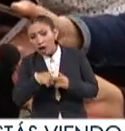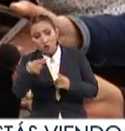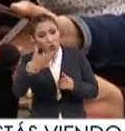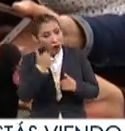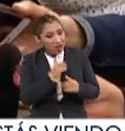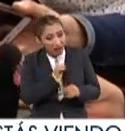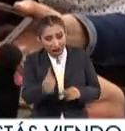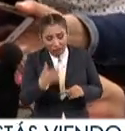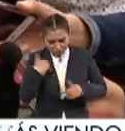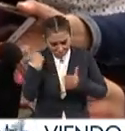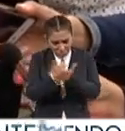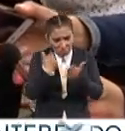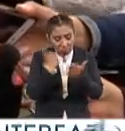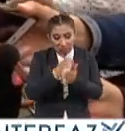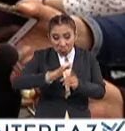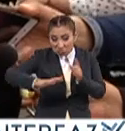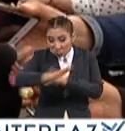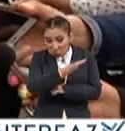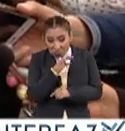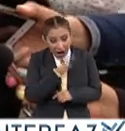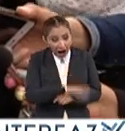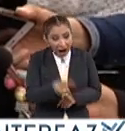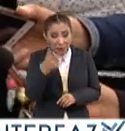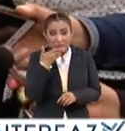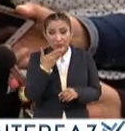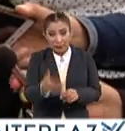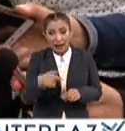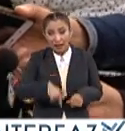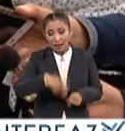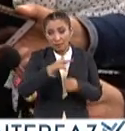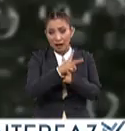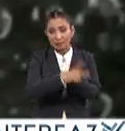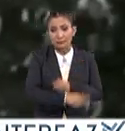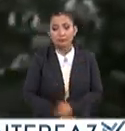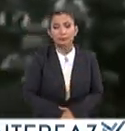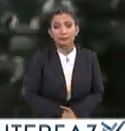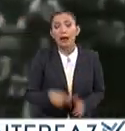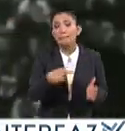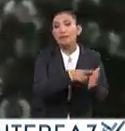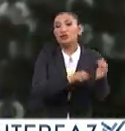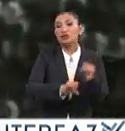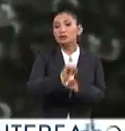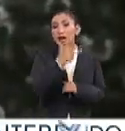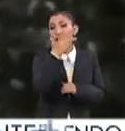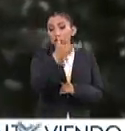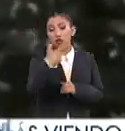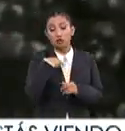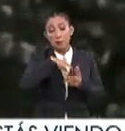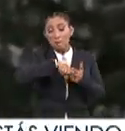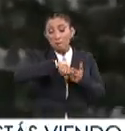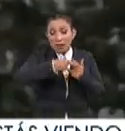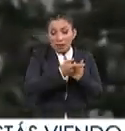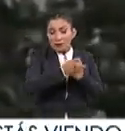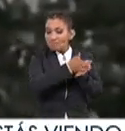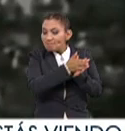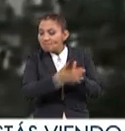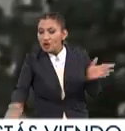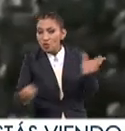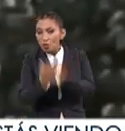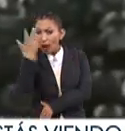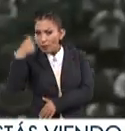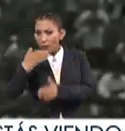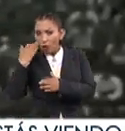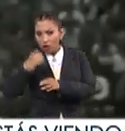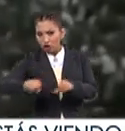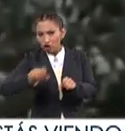no tienen las condiciones mejores en nuestro país. El 68 fue un parteaguas en la sociedad